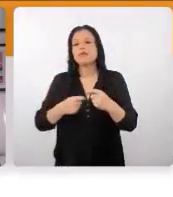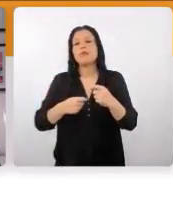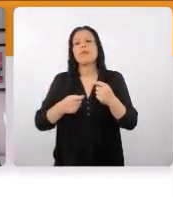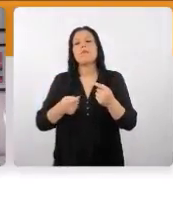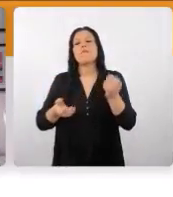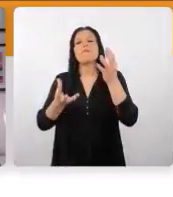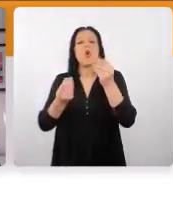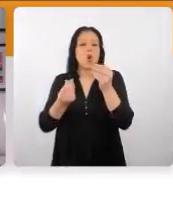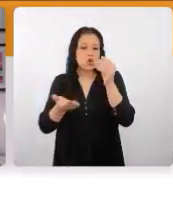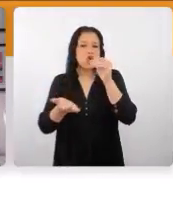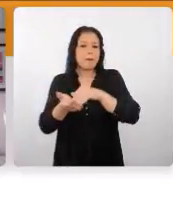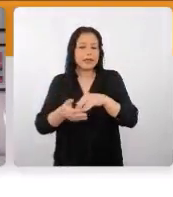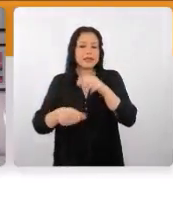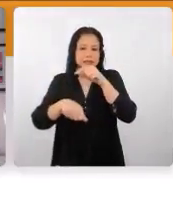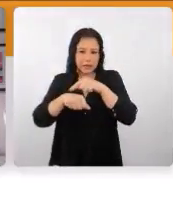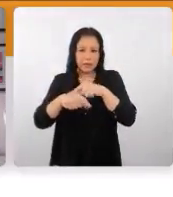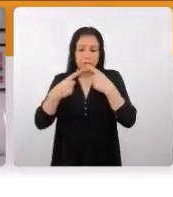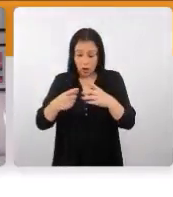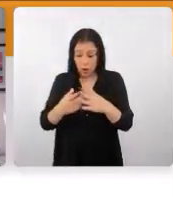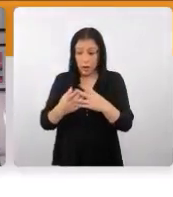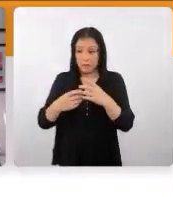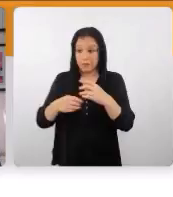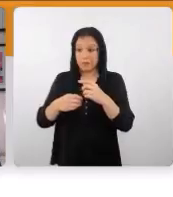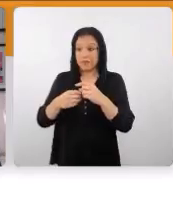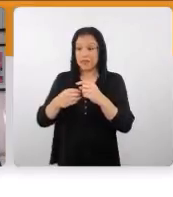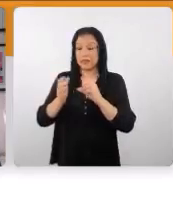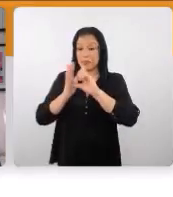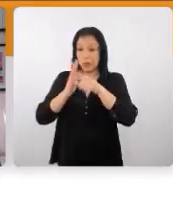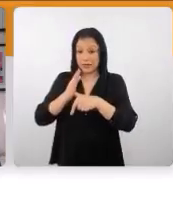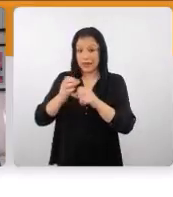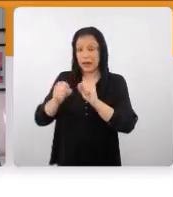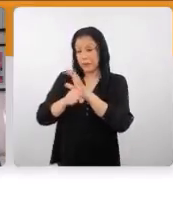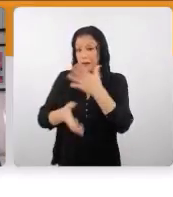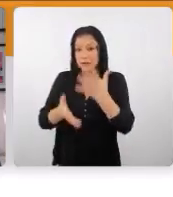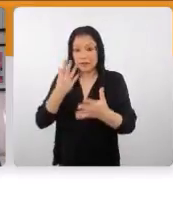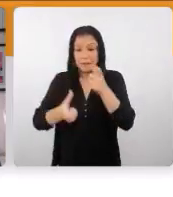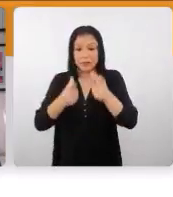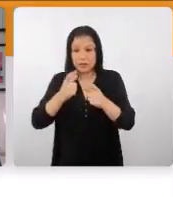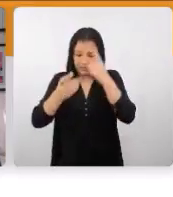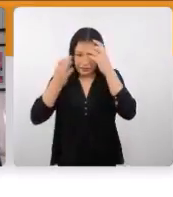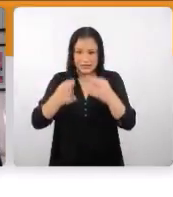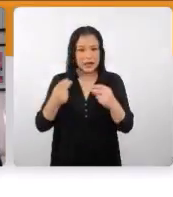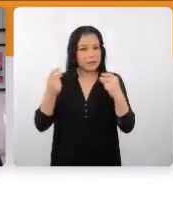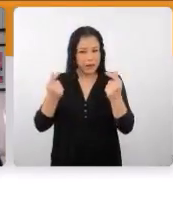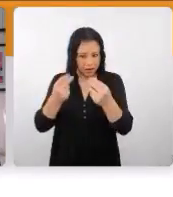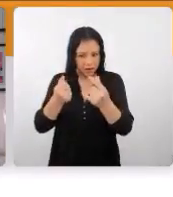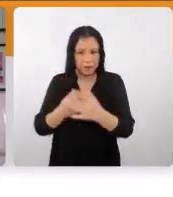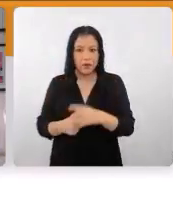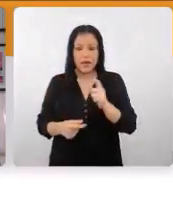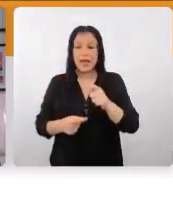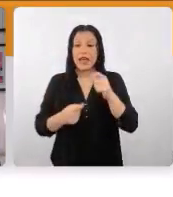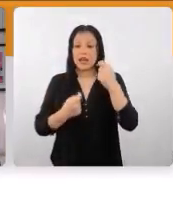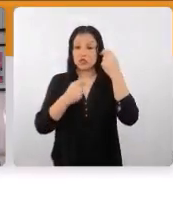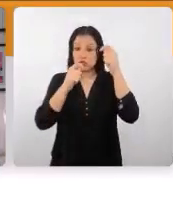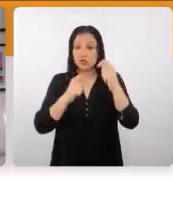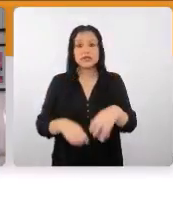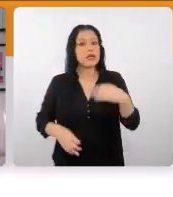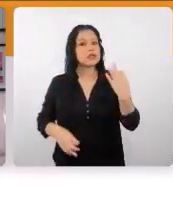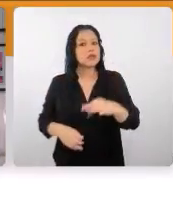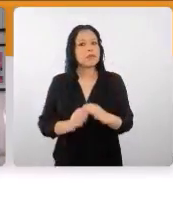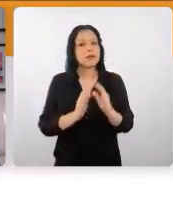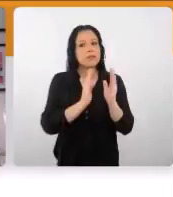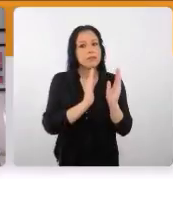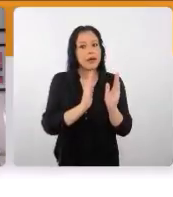Así que por aquí también podríamos sorprendernos un poco. Vamos a ver también que es un turista bastante planificado,